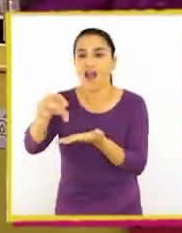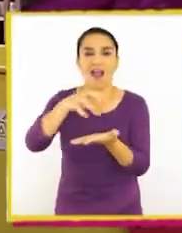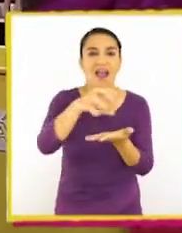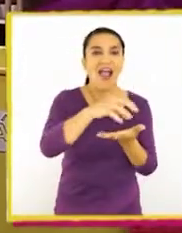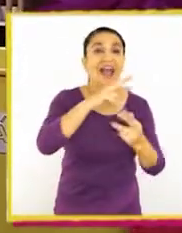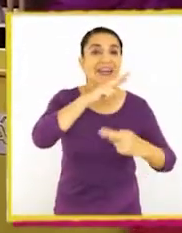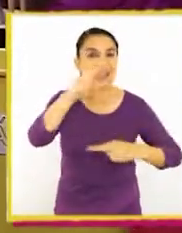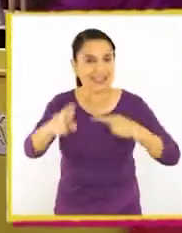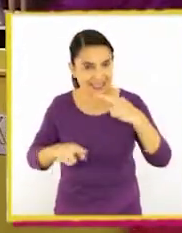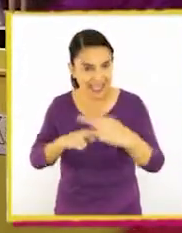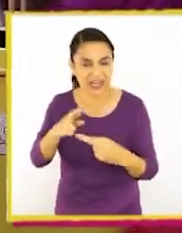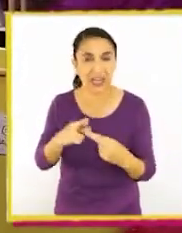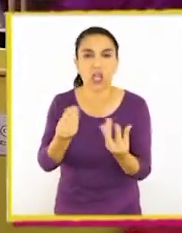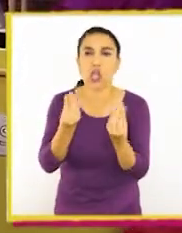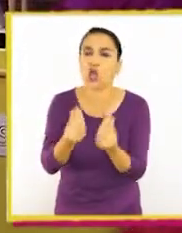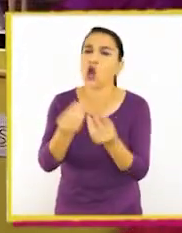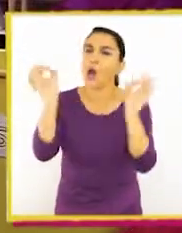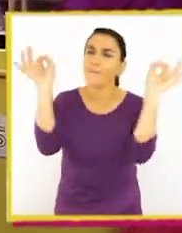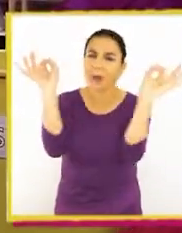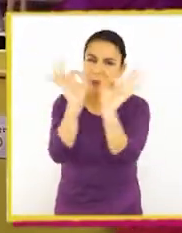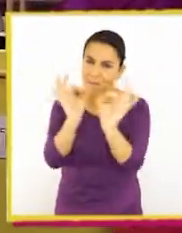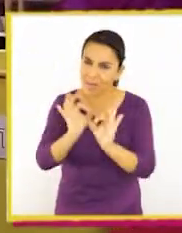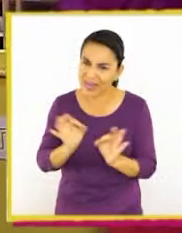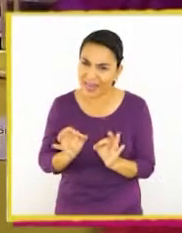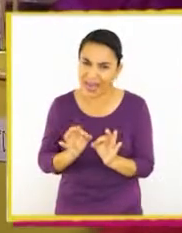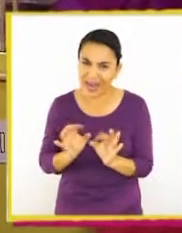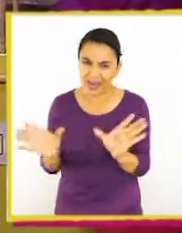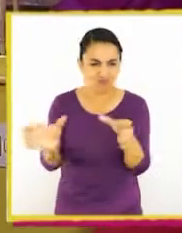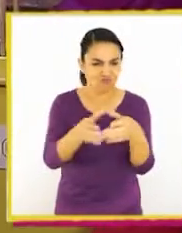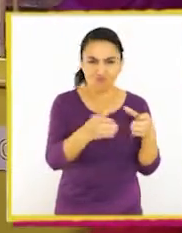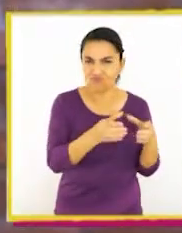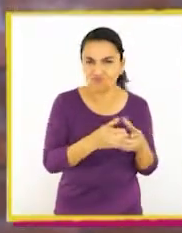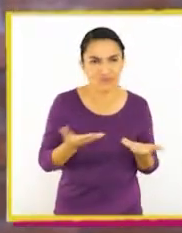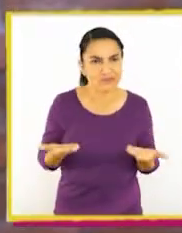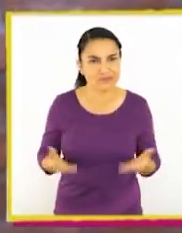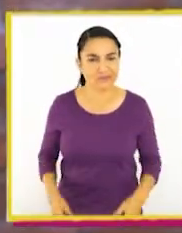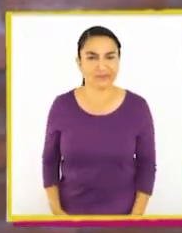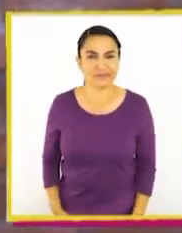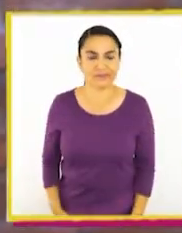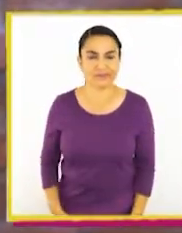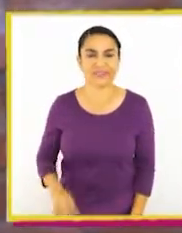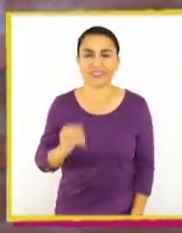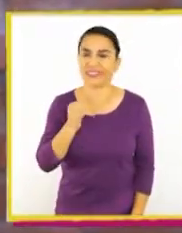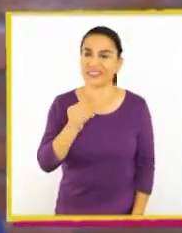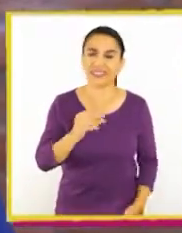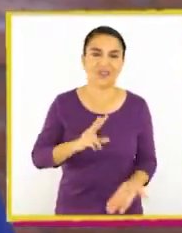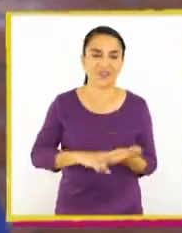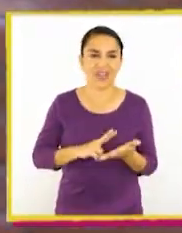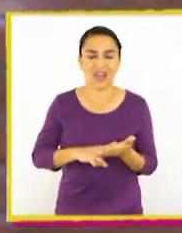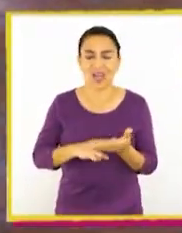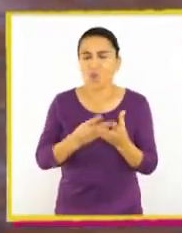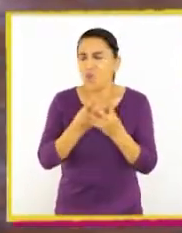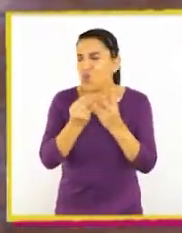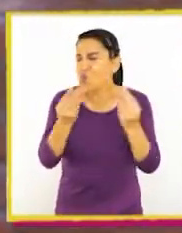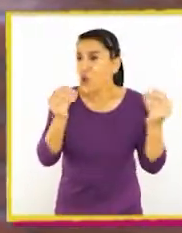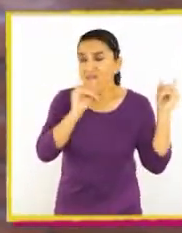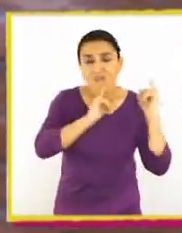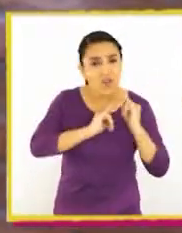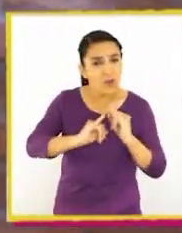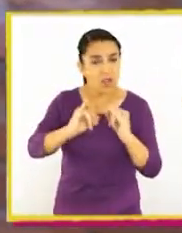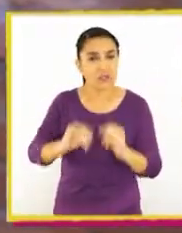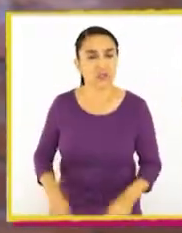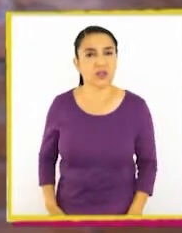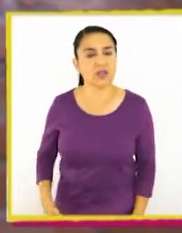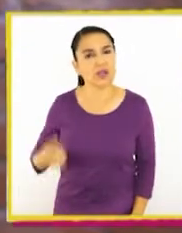reciclaje. ¿Cómo podrían explicarles esta clasificación? Sí, es cierto, es mucha